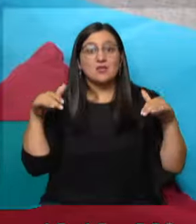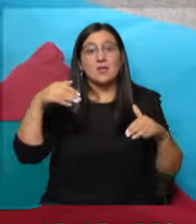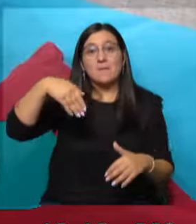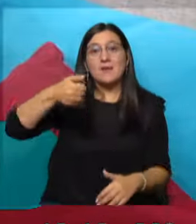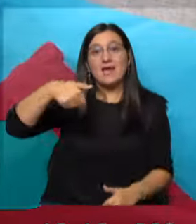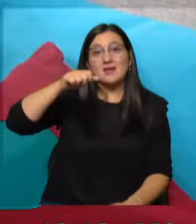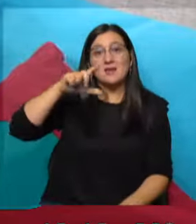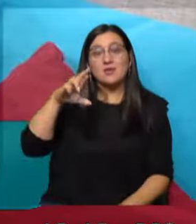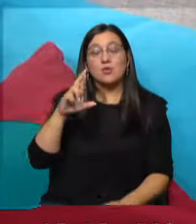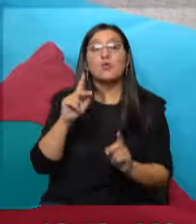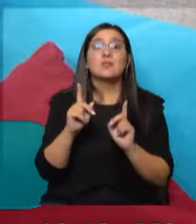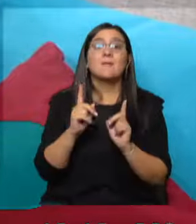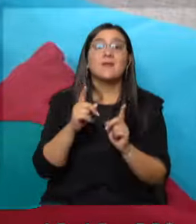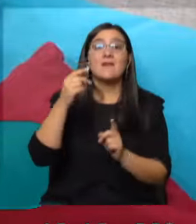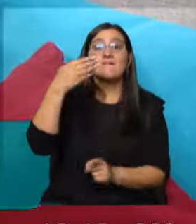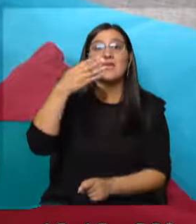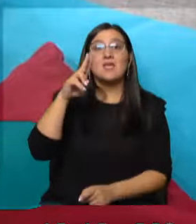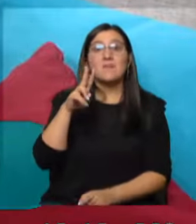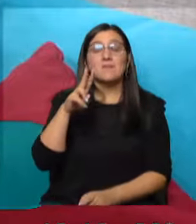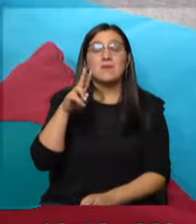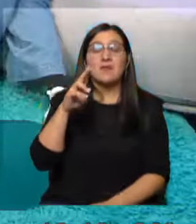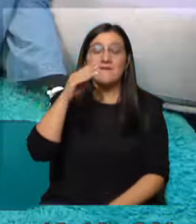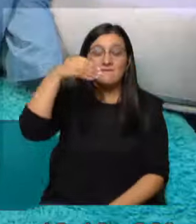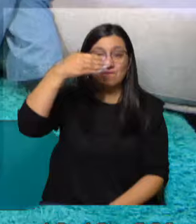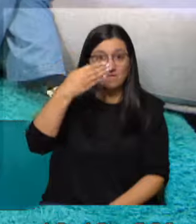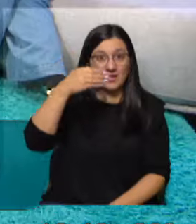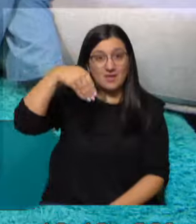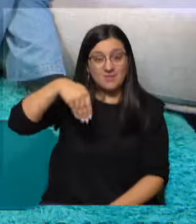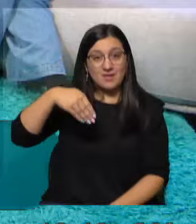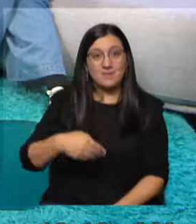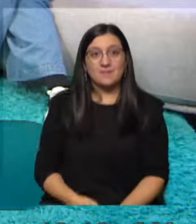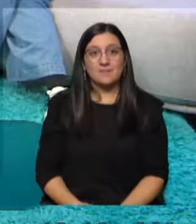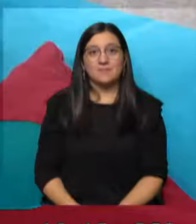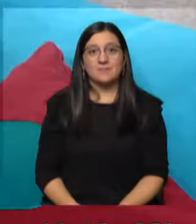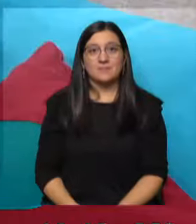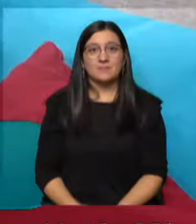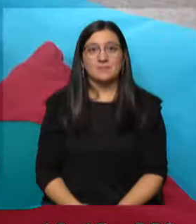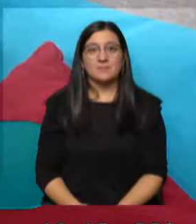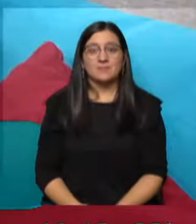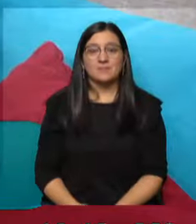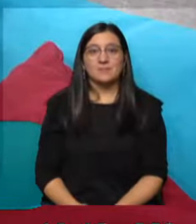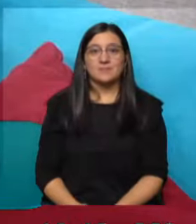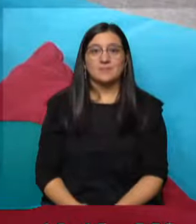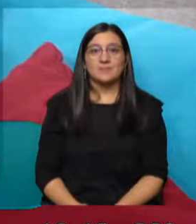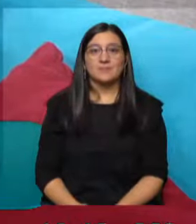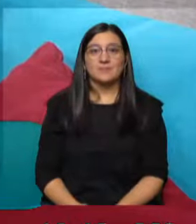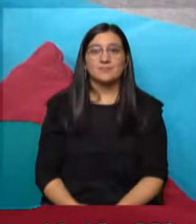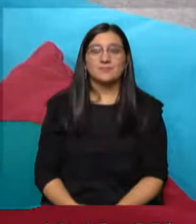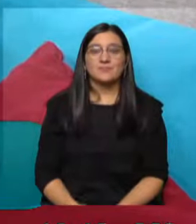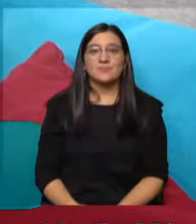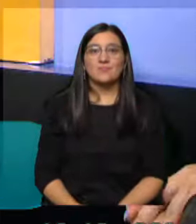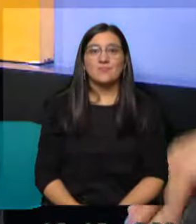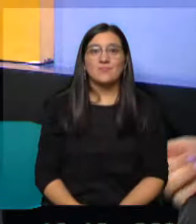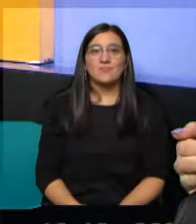y BM. Ah, así que, chon, me encanta. Doble B. Bueno, está. ¿No? ¡Qué lindo!